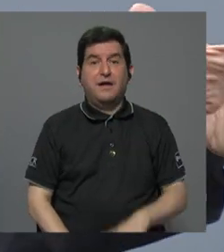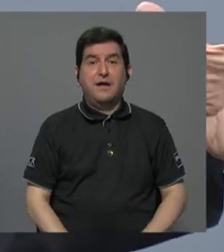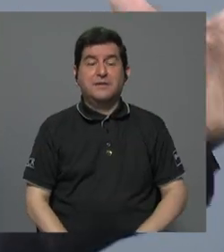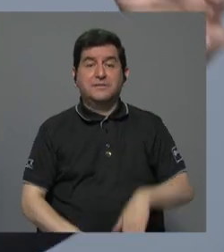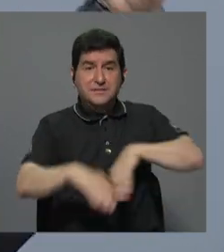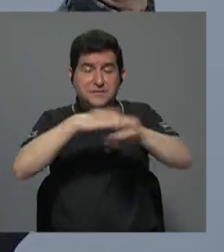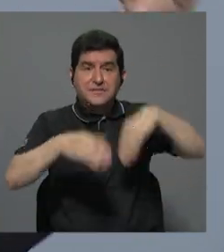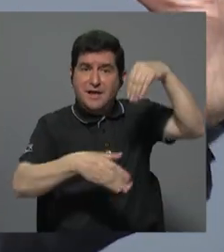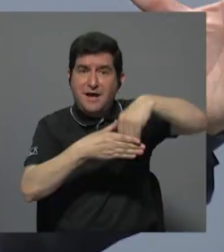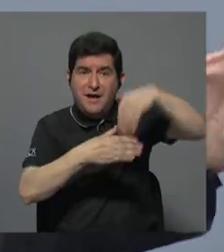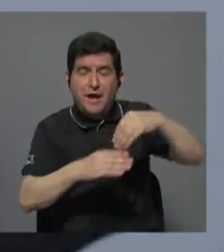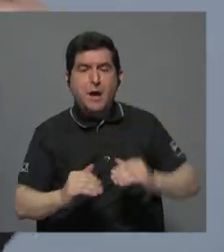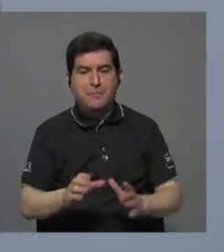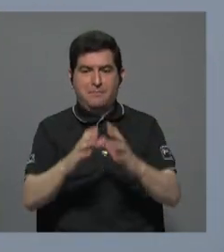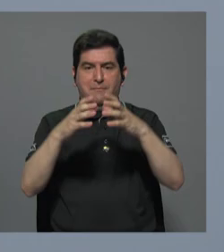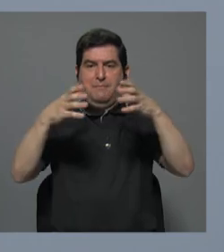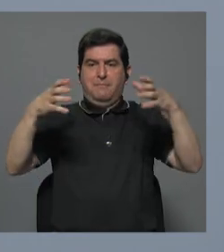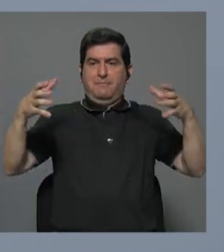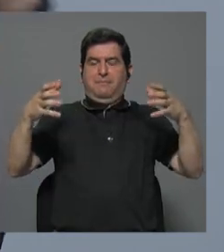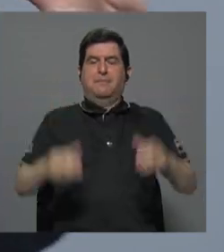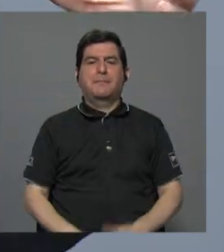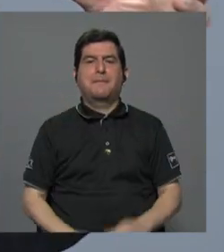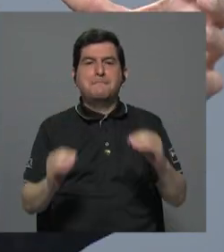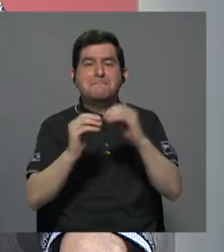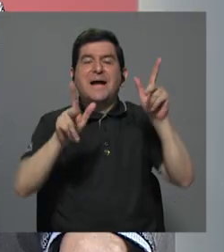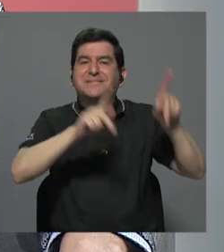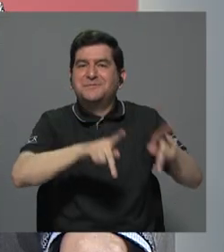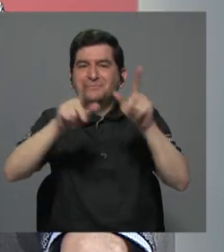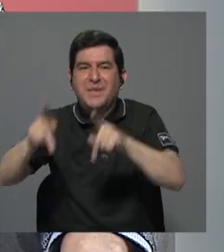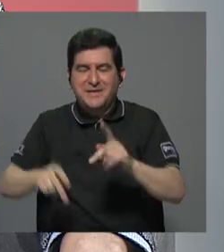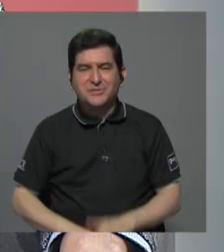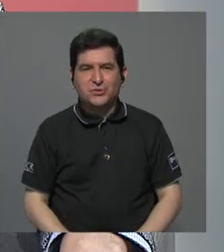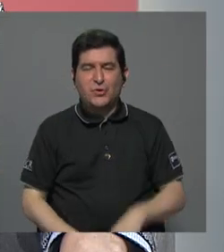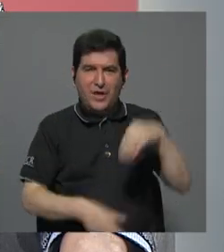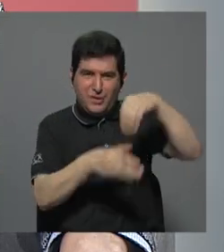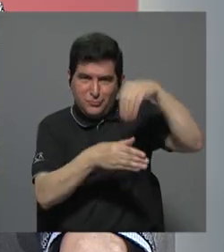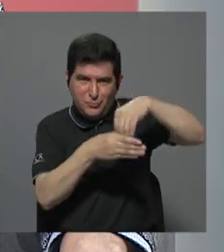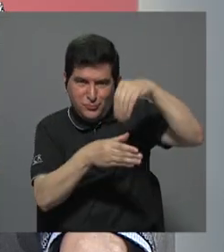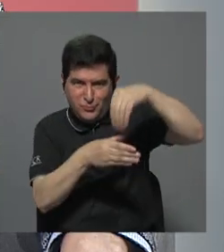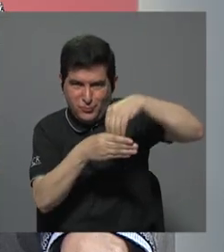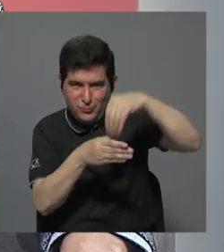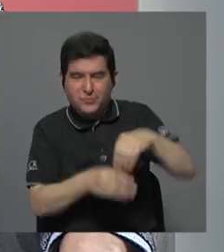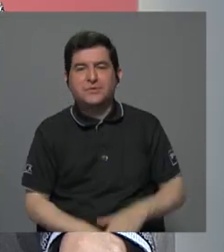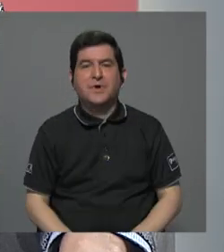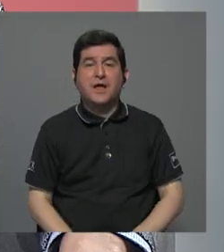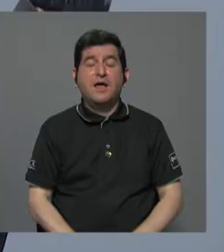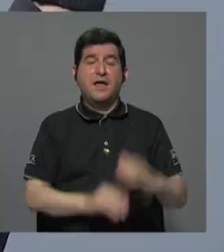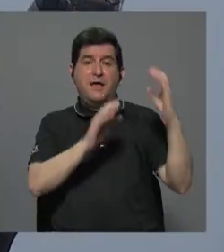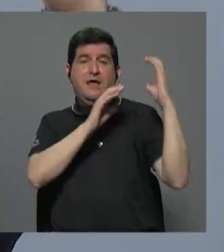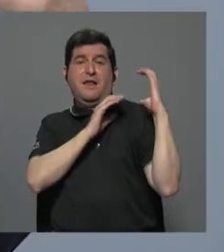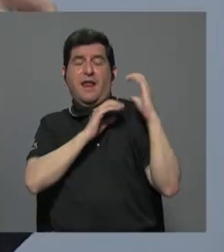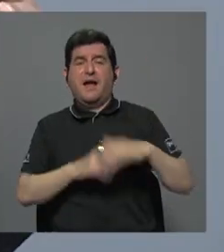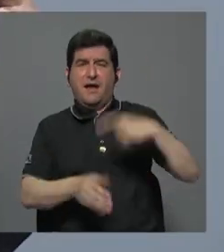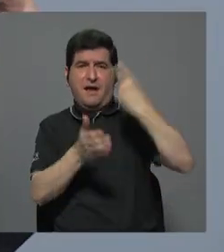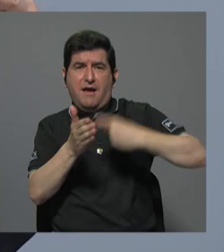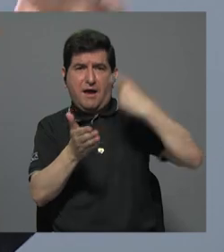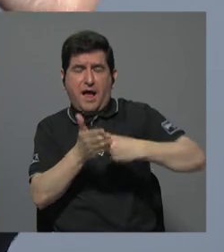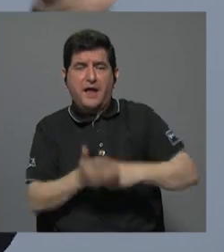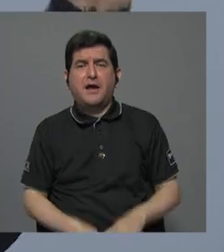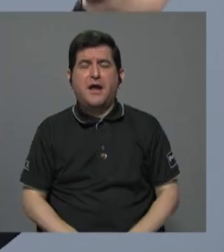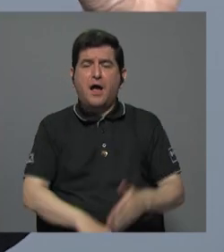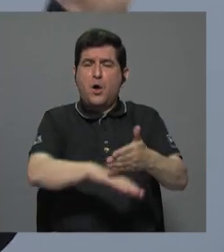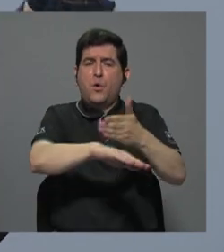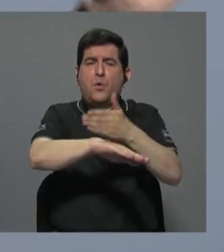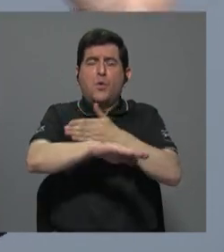contributiva sea muchísimo mayor o sea que sean mucho más personas las que estemos allí aportando y que la carga impositiva progresivamente sea